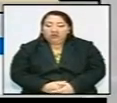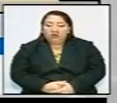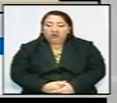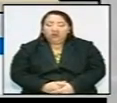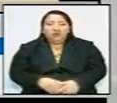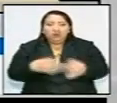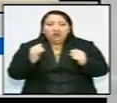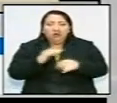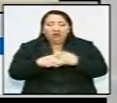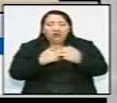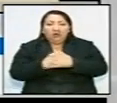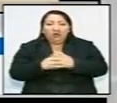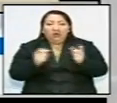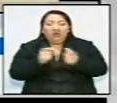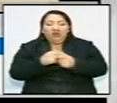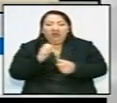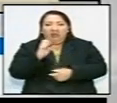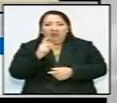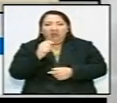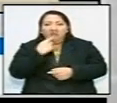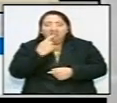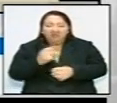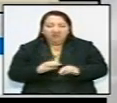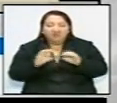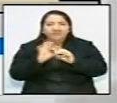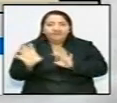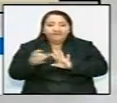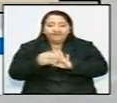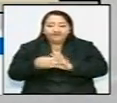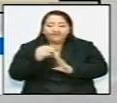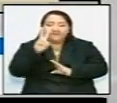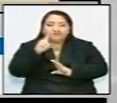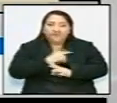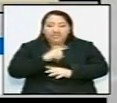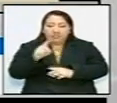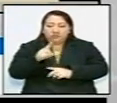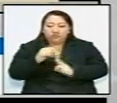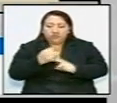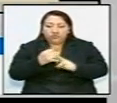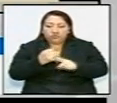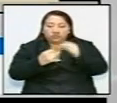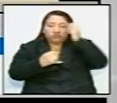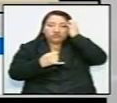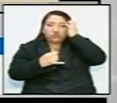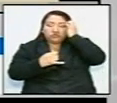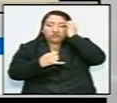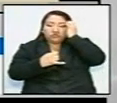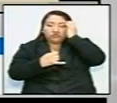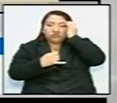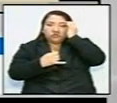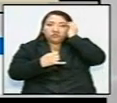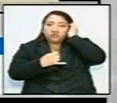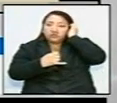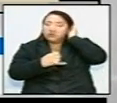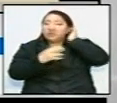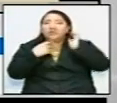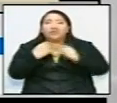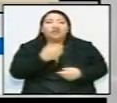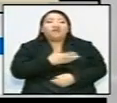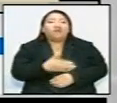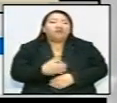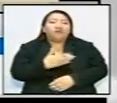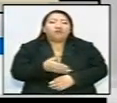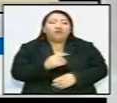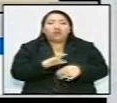El informe de la Comisión de Ética acumula dos denuncias, una por un supuesto tráfico de influencias